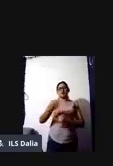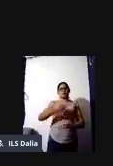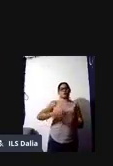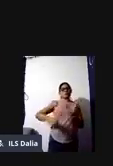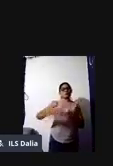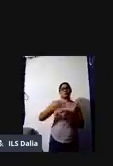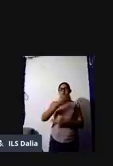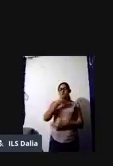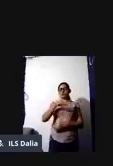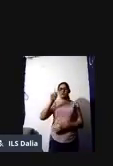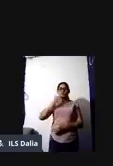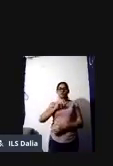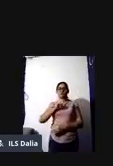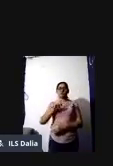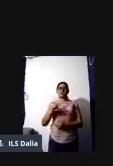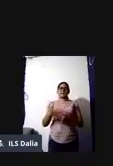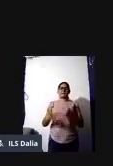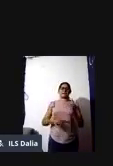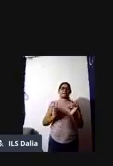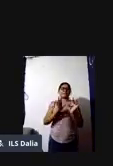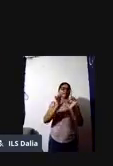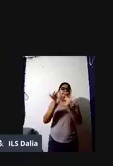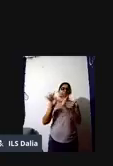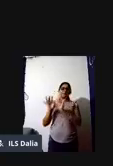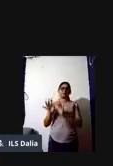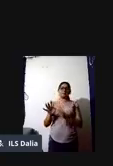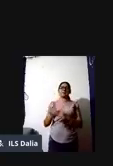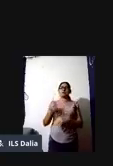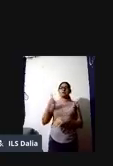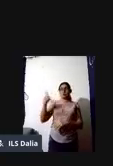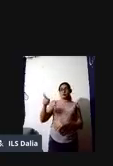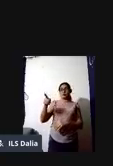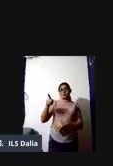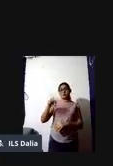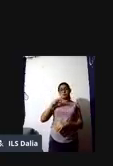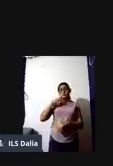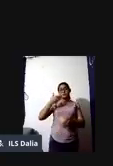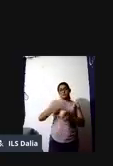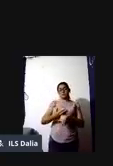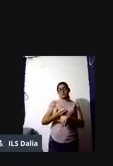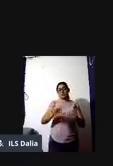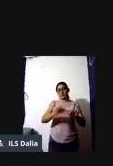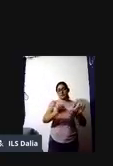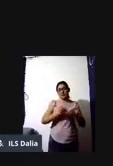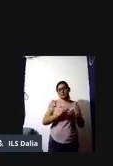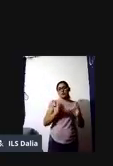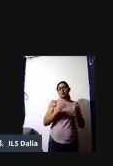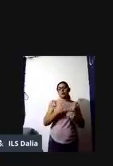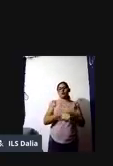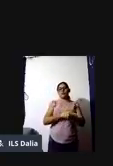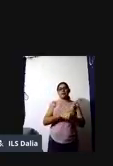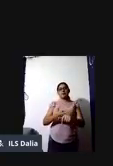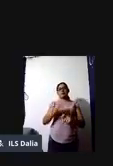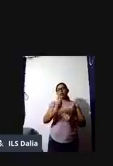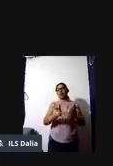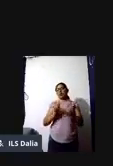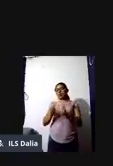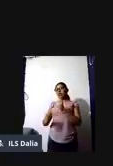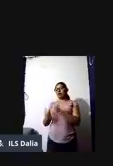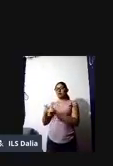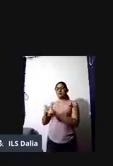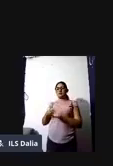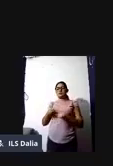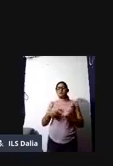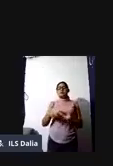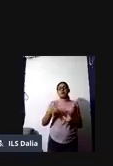porque tienen a su cargo personal, ¿no? Gente a su cargo, familias, y pues eso no ha de ser